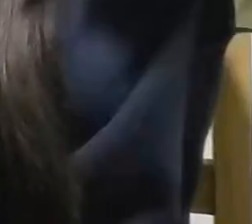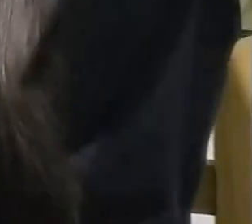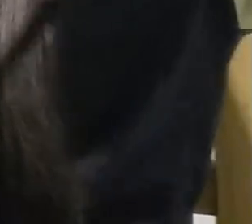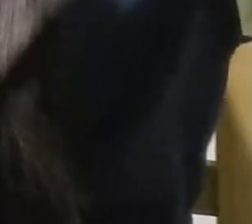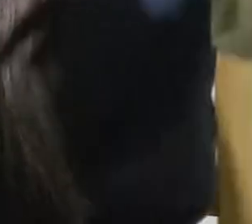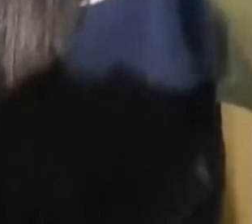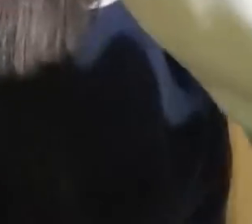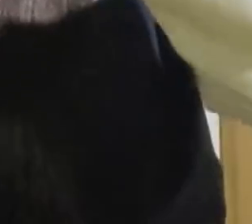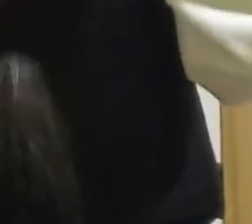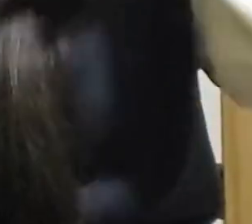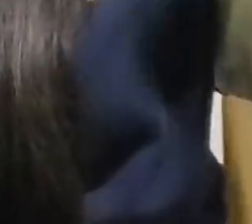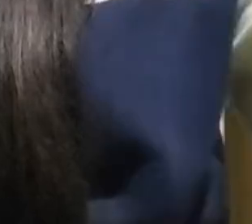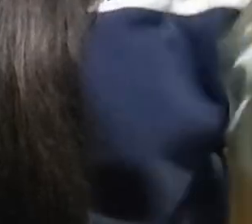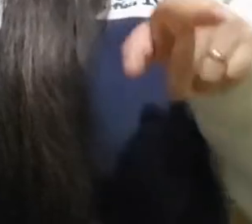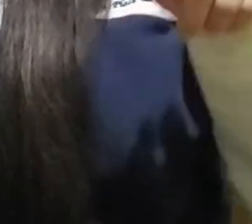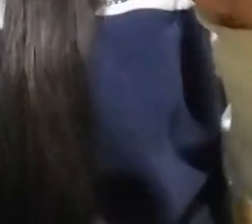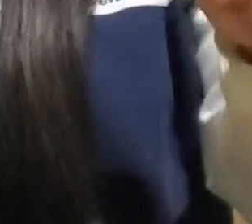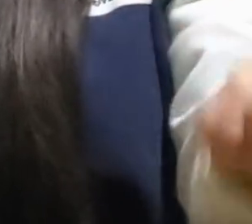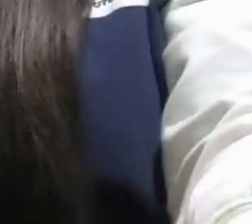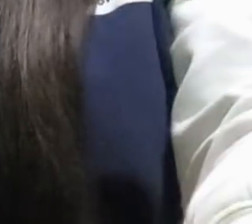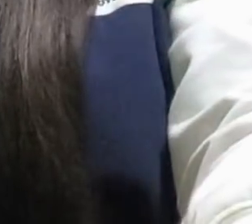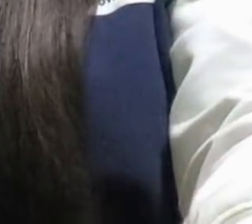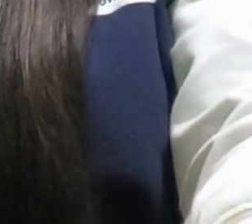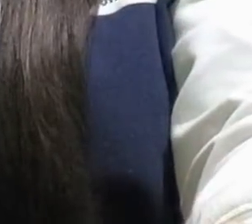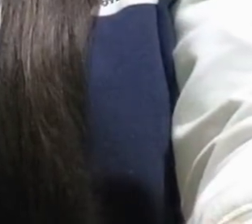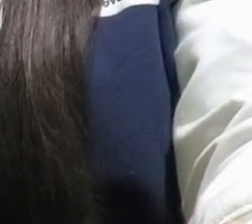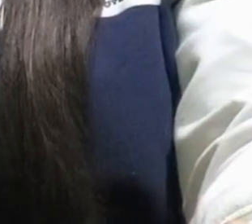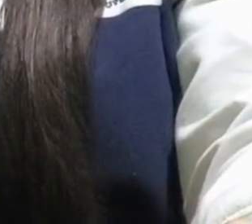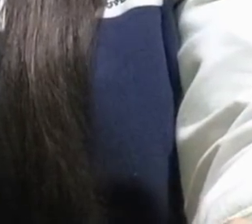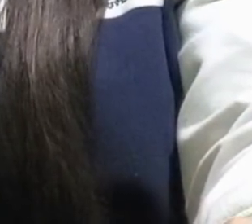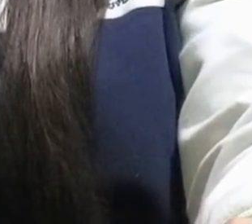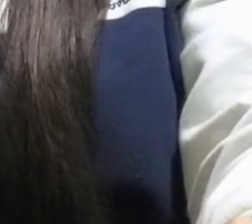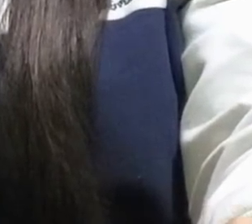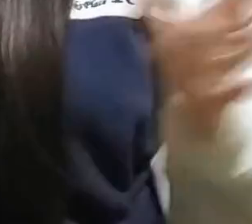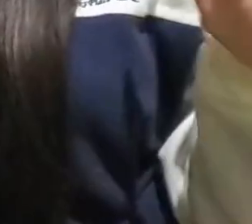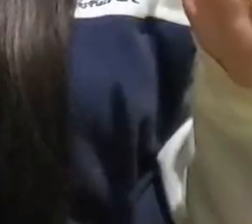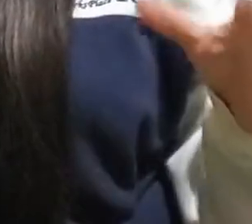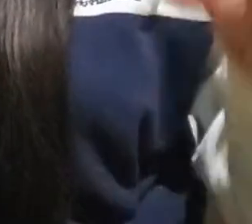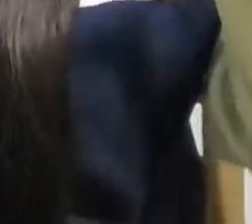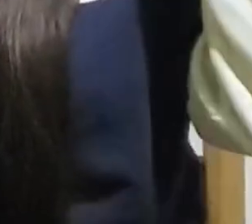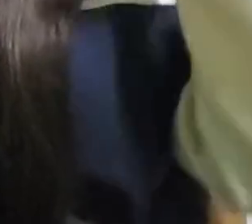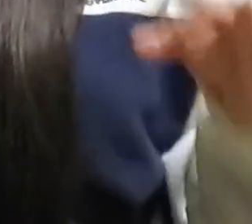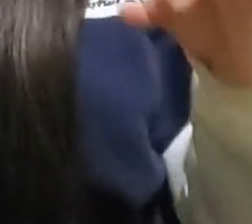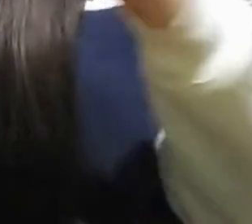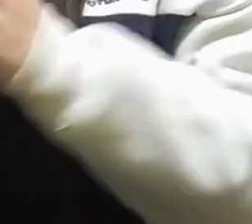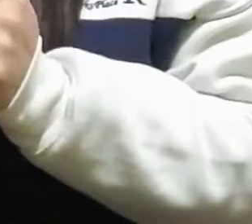este video y todos nuestros videos en todas las redes sociales y con todos amigos. Así que bueno